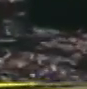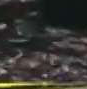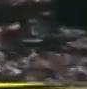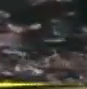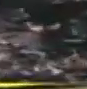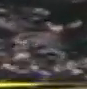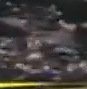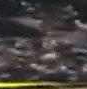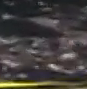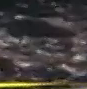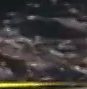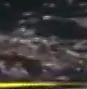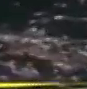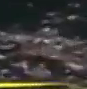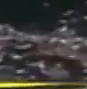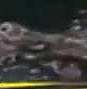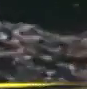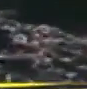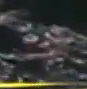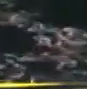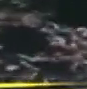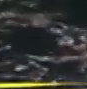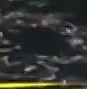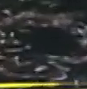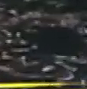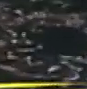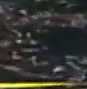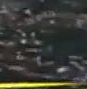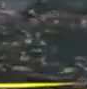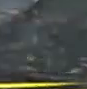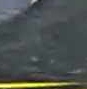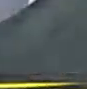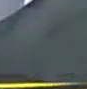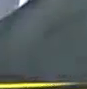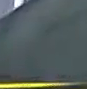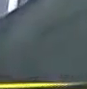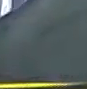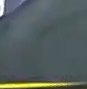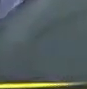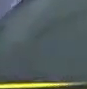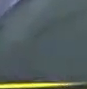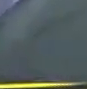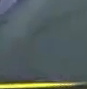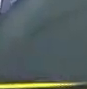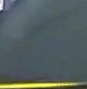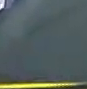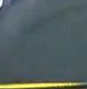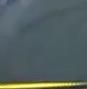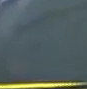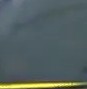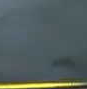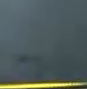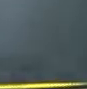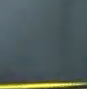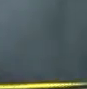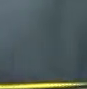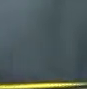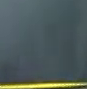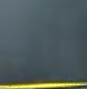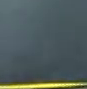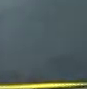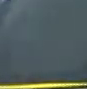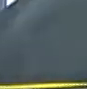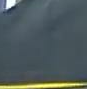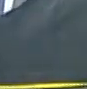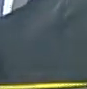Orlando Camacho y Nicolás Ernesto Maduro Guerra la nueva ley de fomento de las exportaciones no petroleras. Ha